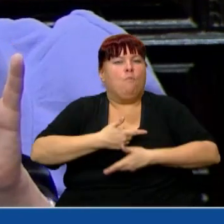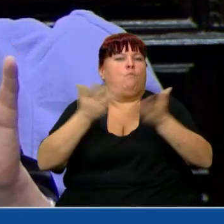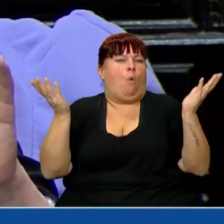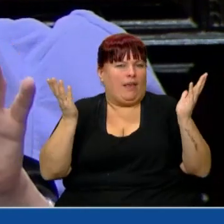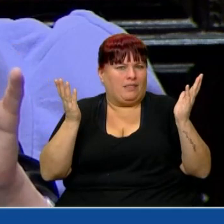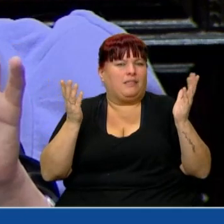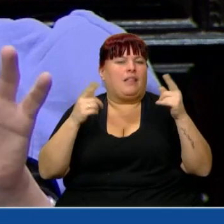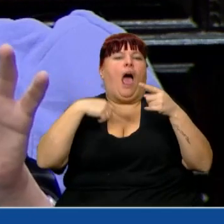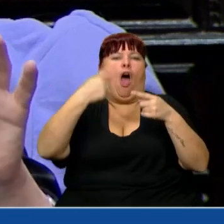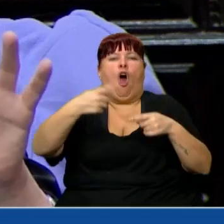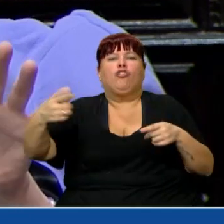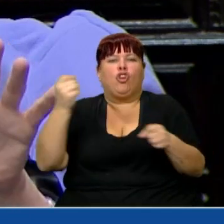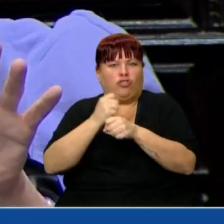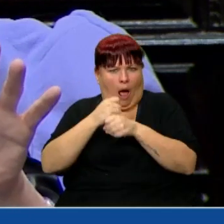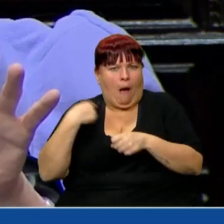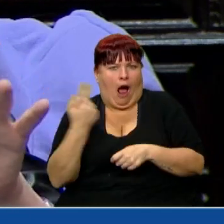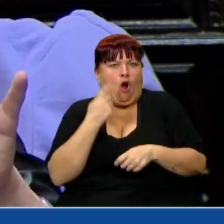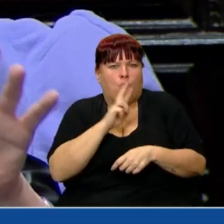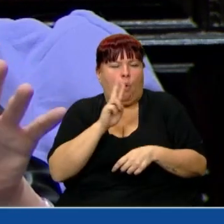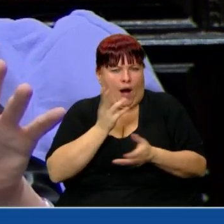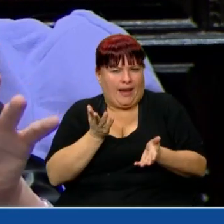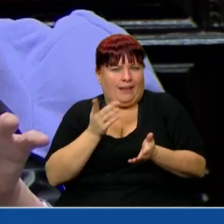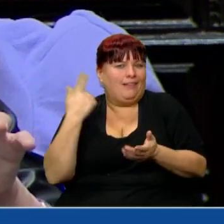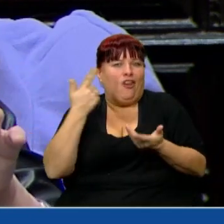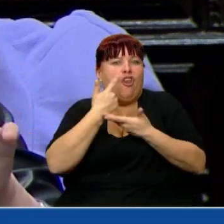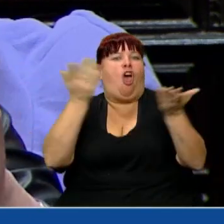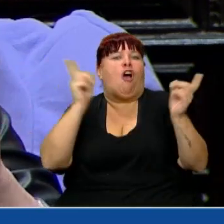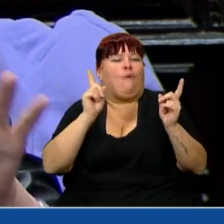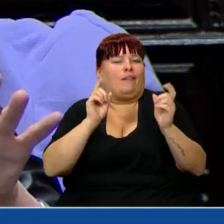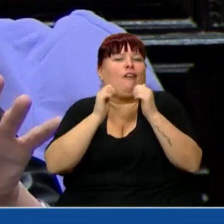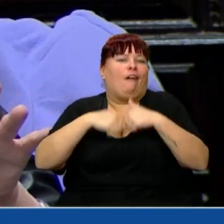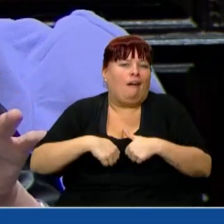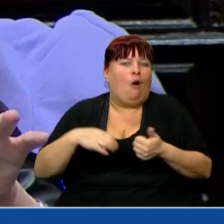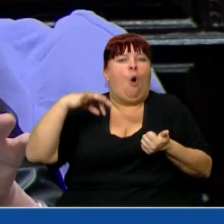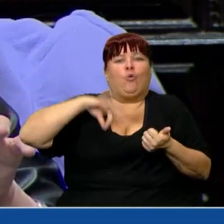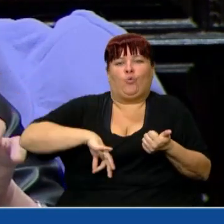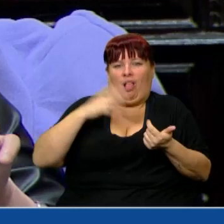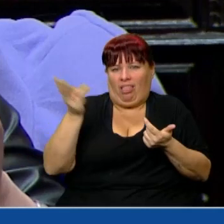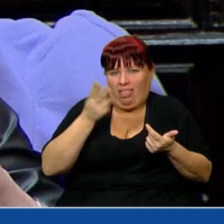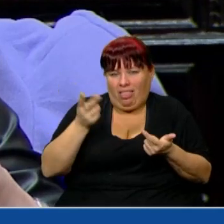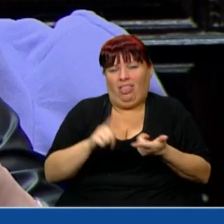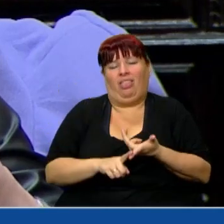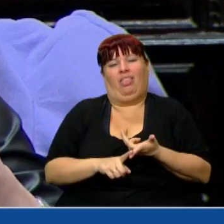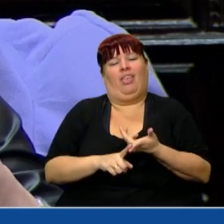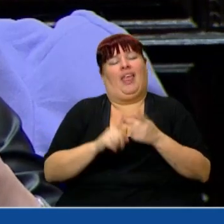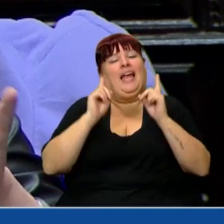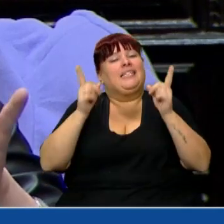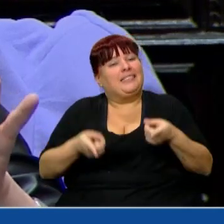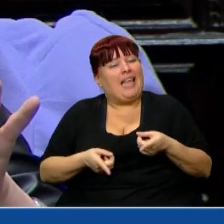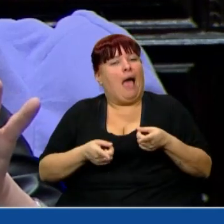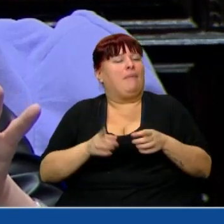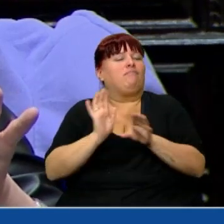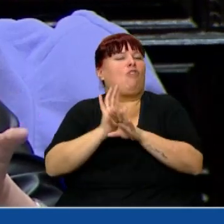visibilizar todas las otras tareas que hacemos, ocultas, mal remuneradas y que